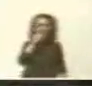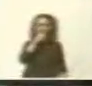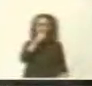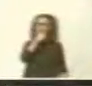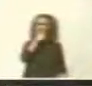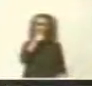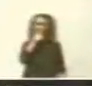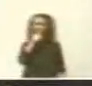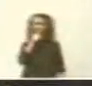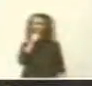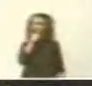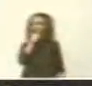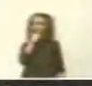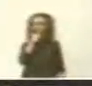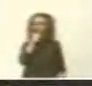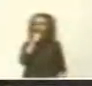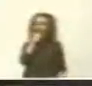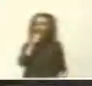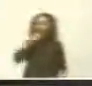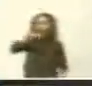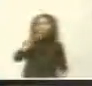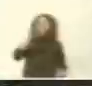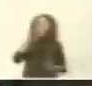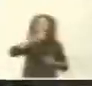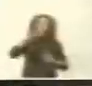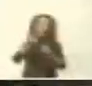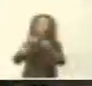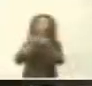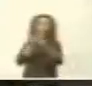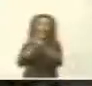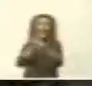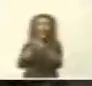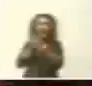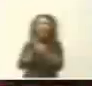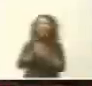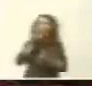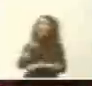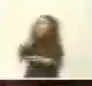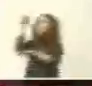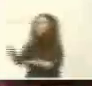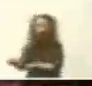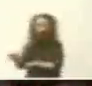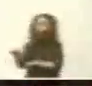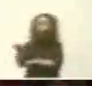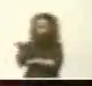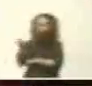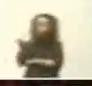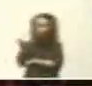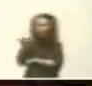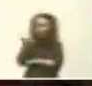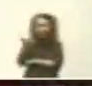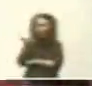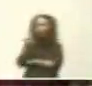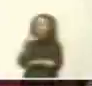A José Loco lo llamo el juzgado, ado, tuvo que declarar como imputado. Ado, por la cara que tiene